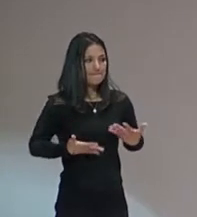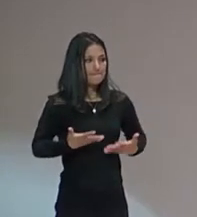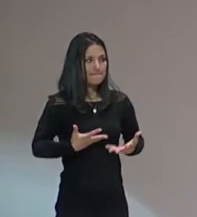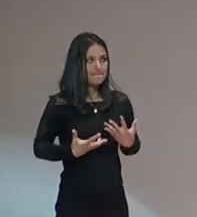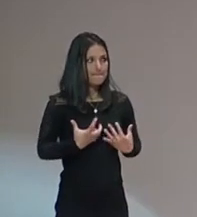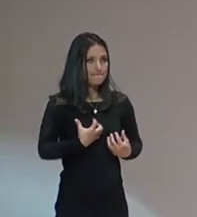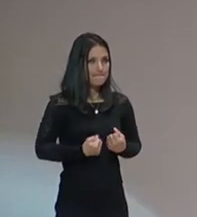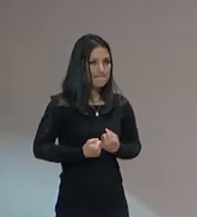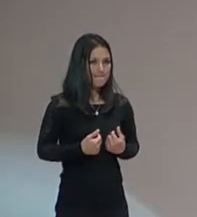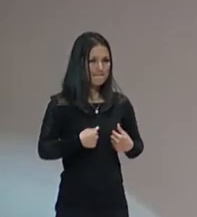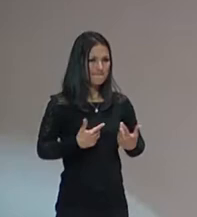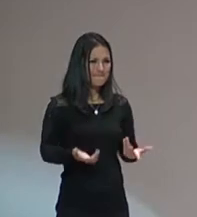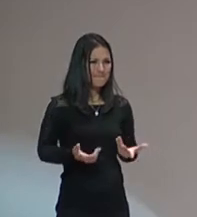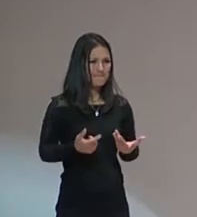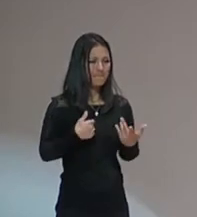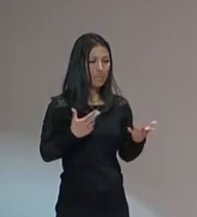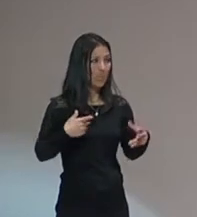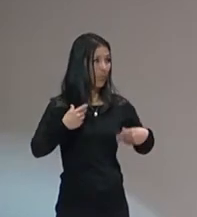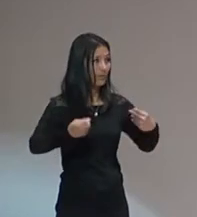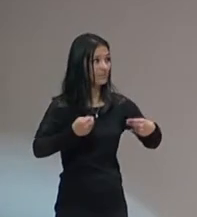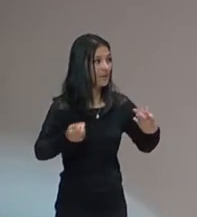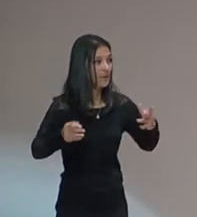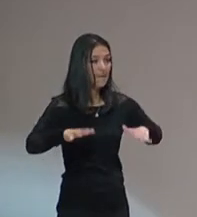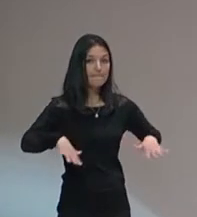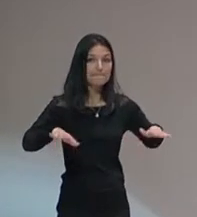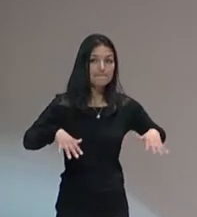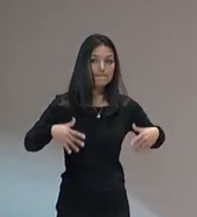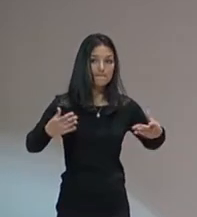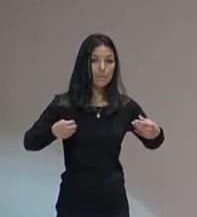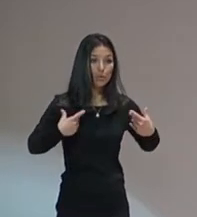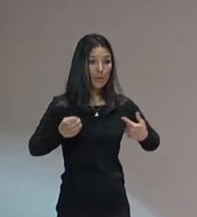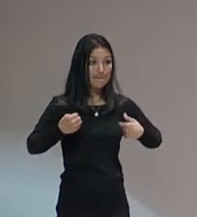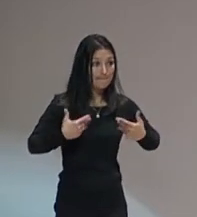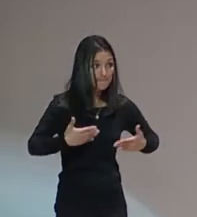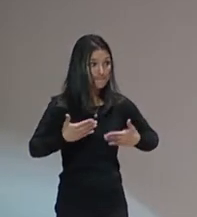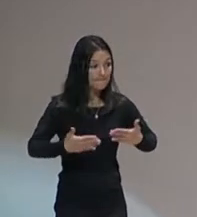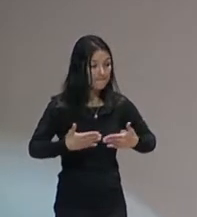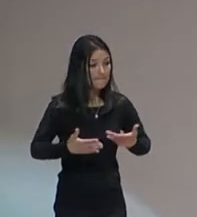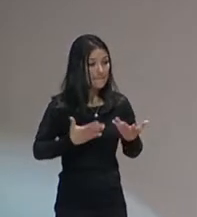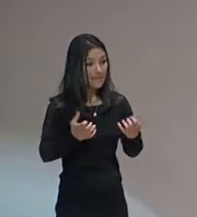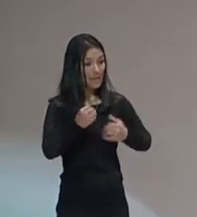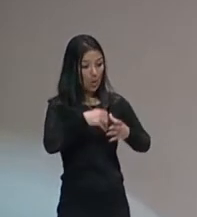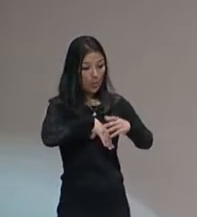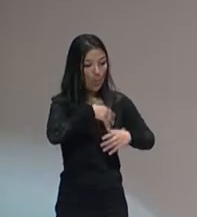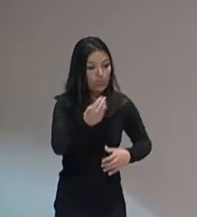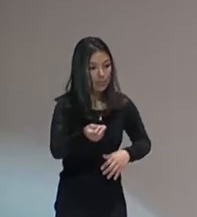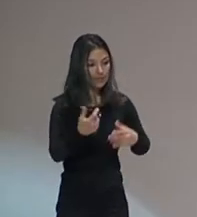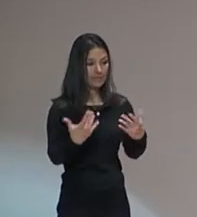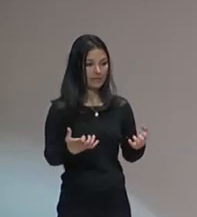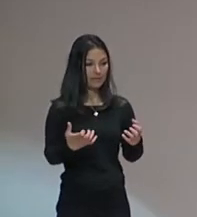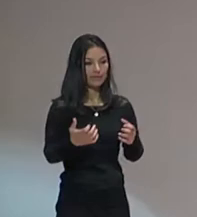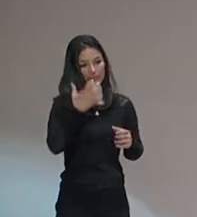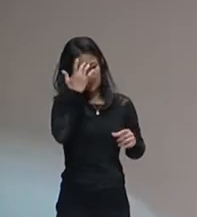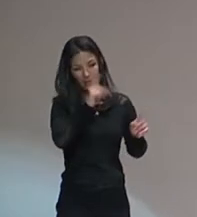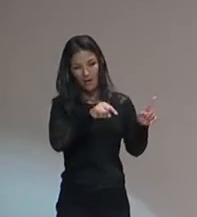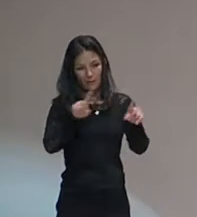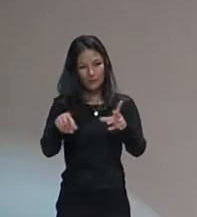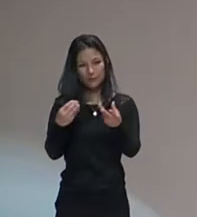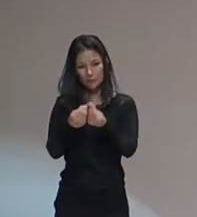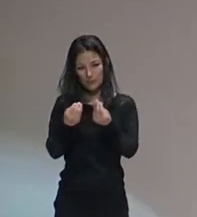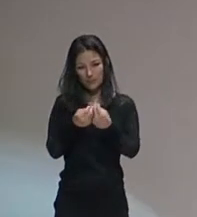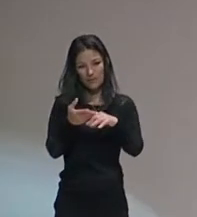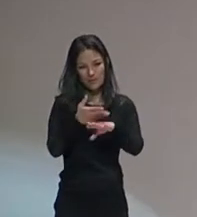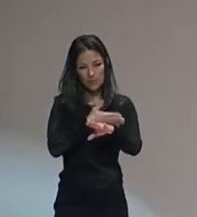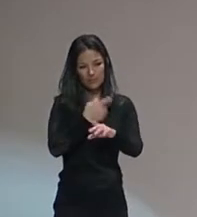uno como en el aire, como con ganas de salir de la zona, como pasó con varios compañeros